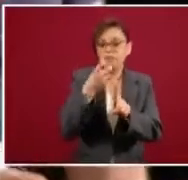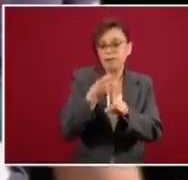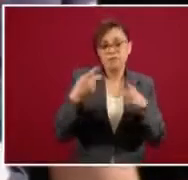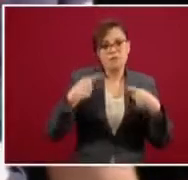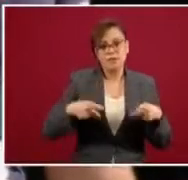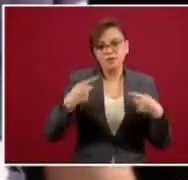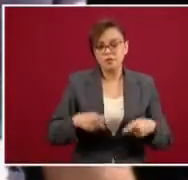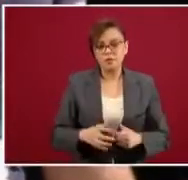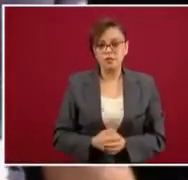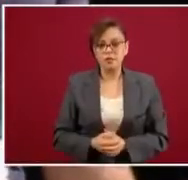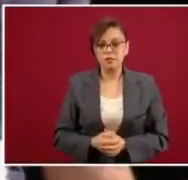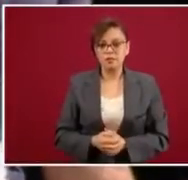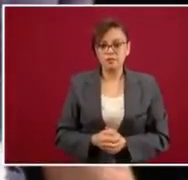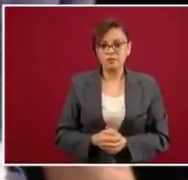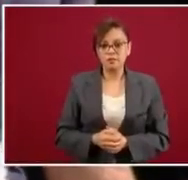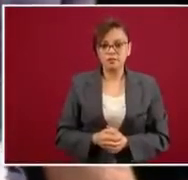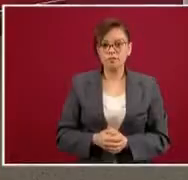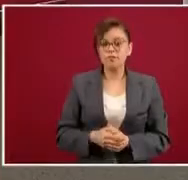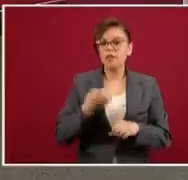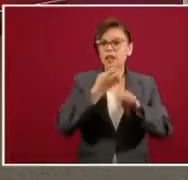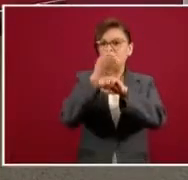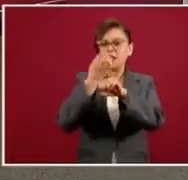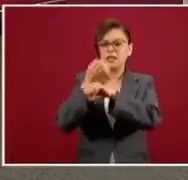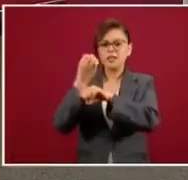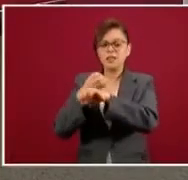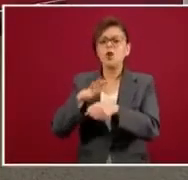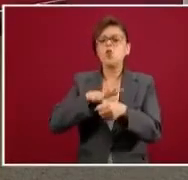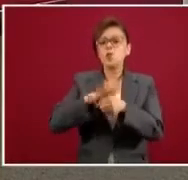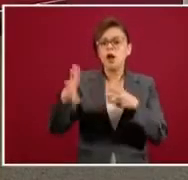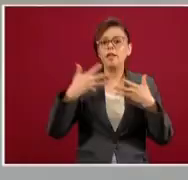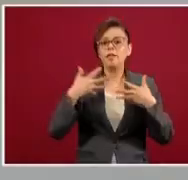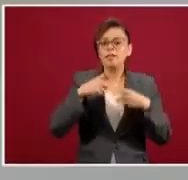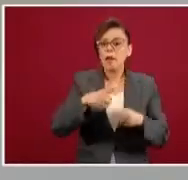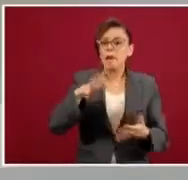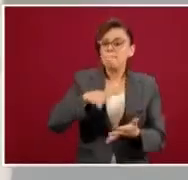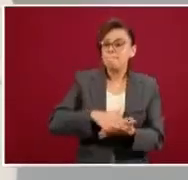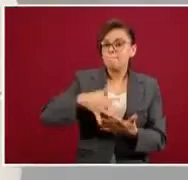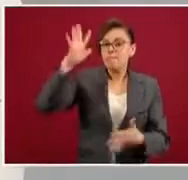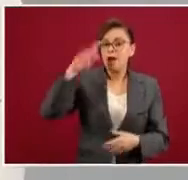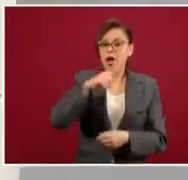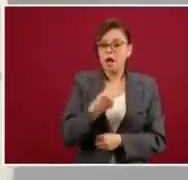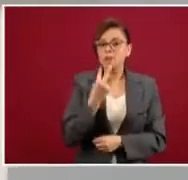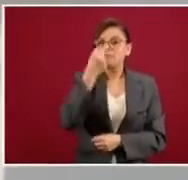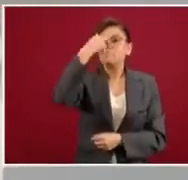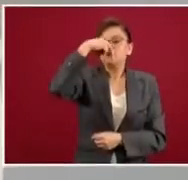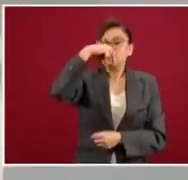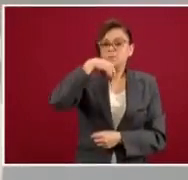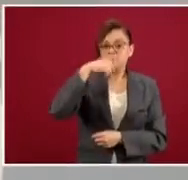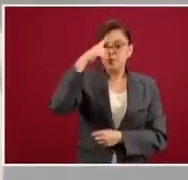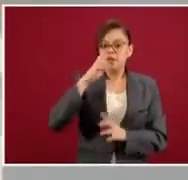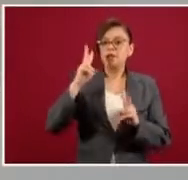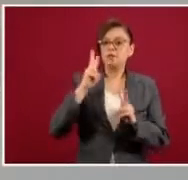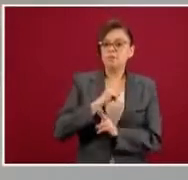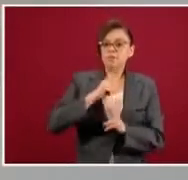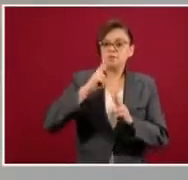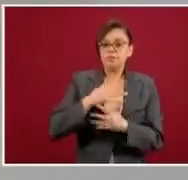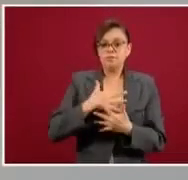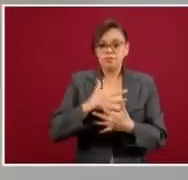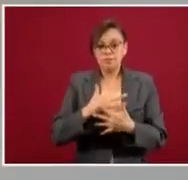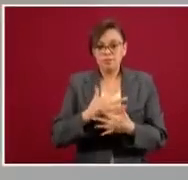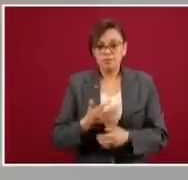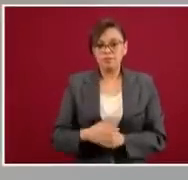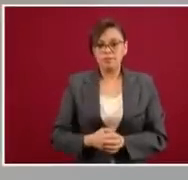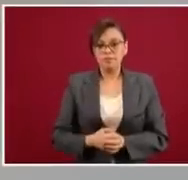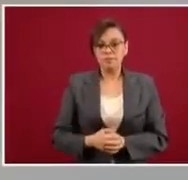ventiladores tiene? Depende de su población y esa es una estadística, como hemos dicho, le acabo de contestar a la colega, estamos en